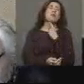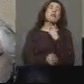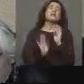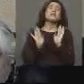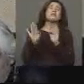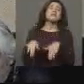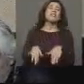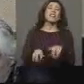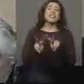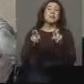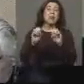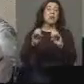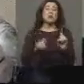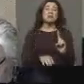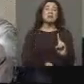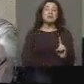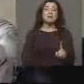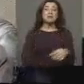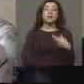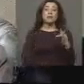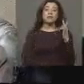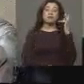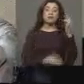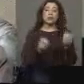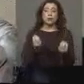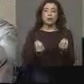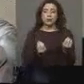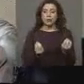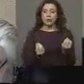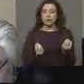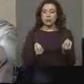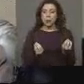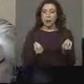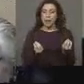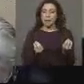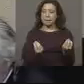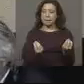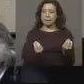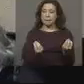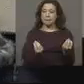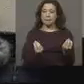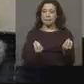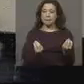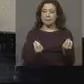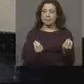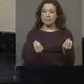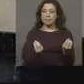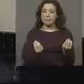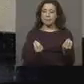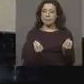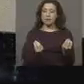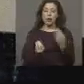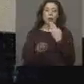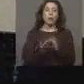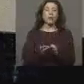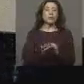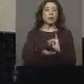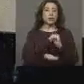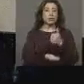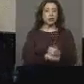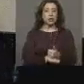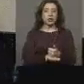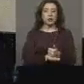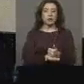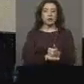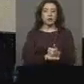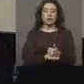educación. ¿Qué va a pasar? ¿Qué va a pasar cuando los intendentes sean elegidos a